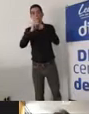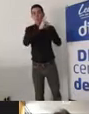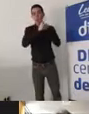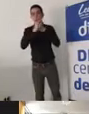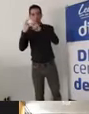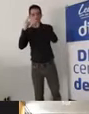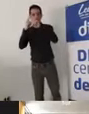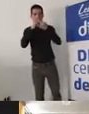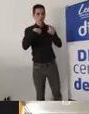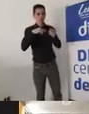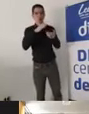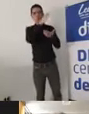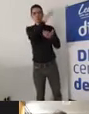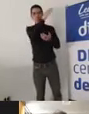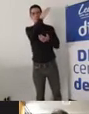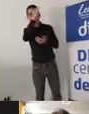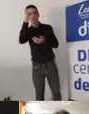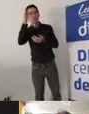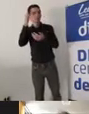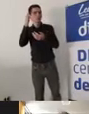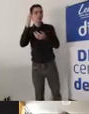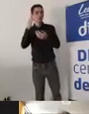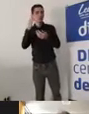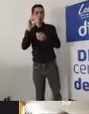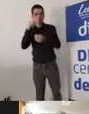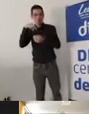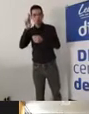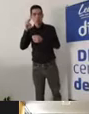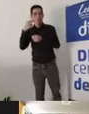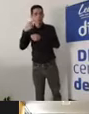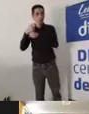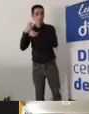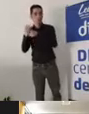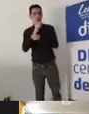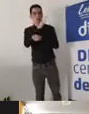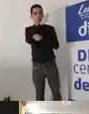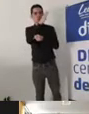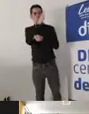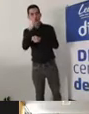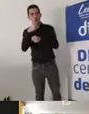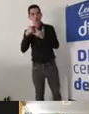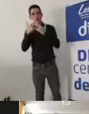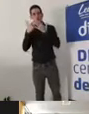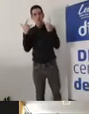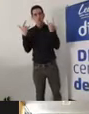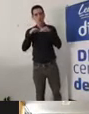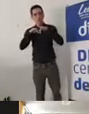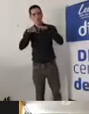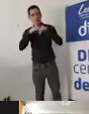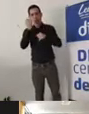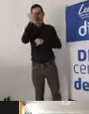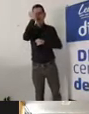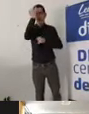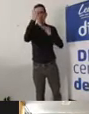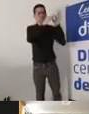la Organización de las Naciones Unidas, y ahí podemos pasar a la siguiente diapositiva, y es, yo tuve la oportunidad de viajar fuera del país por primera